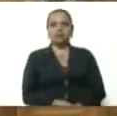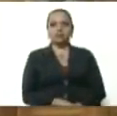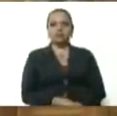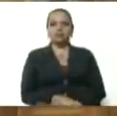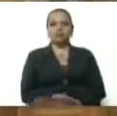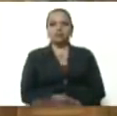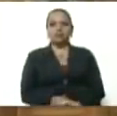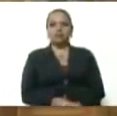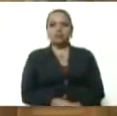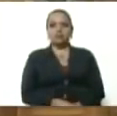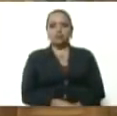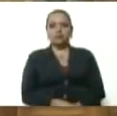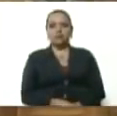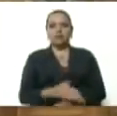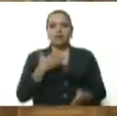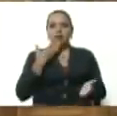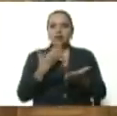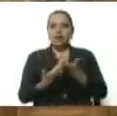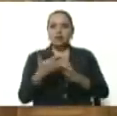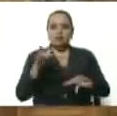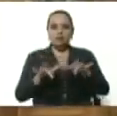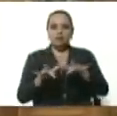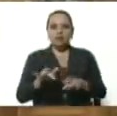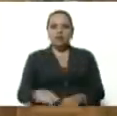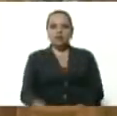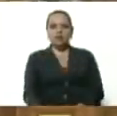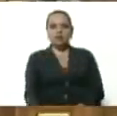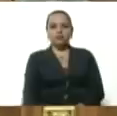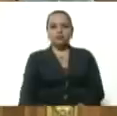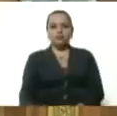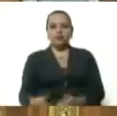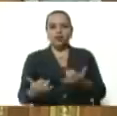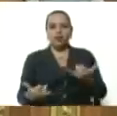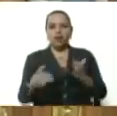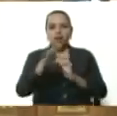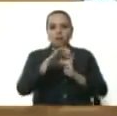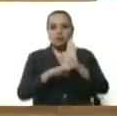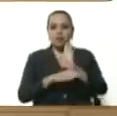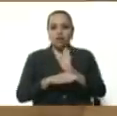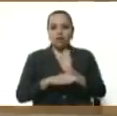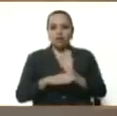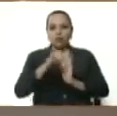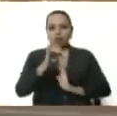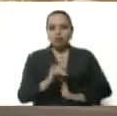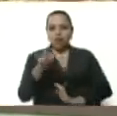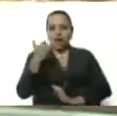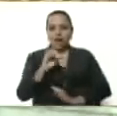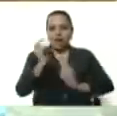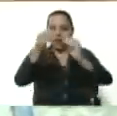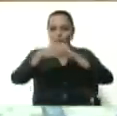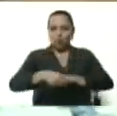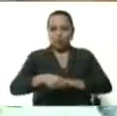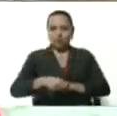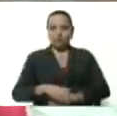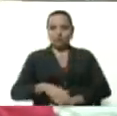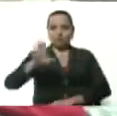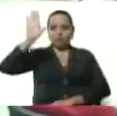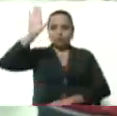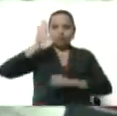Gracias, compañero secretario. Las constituyentes y los constituyentes que estén de acuerdo con el orden del día,